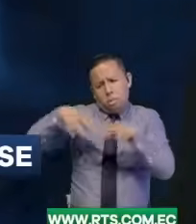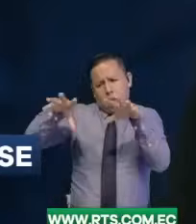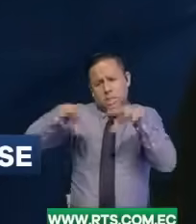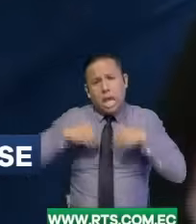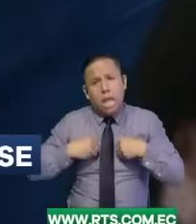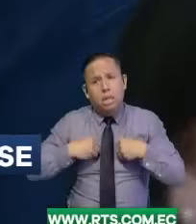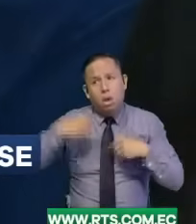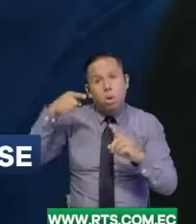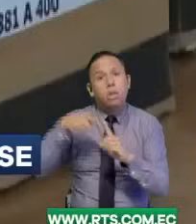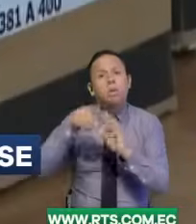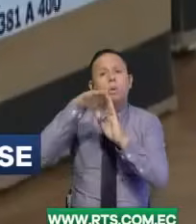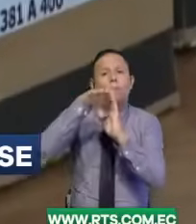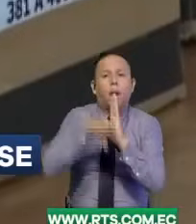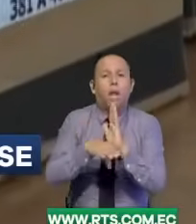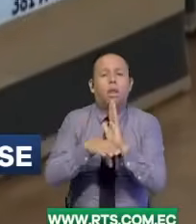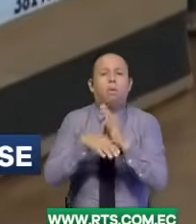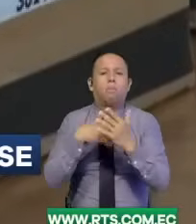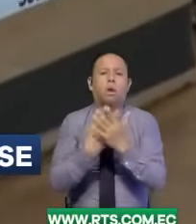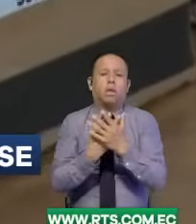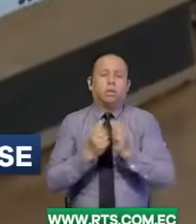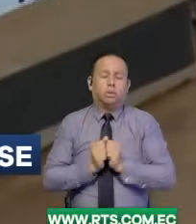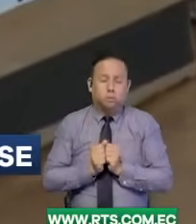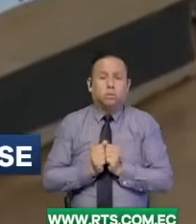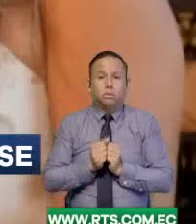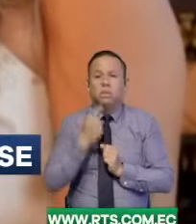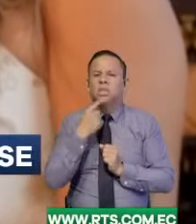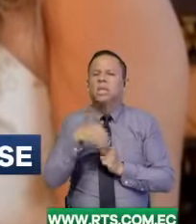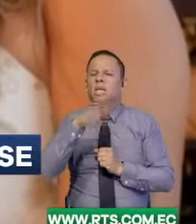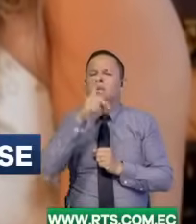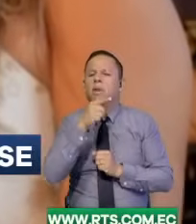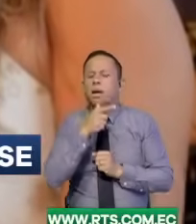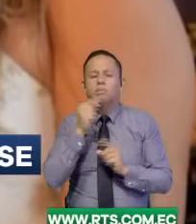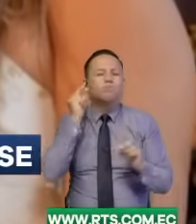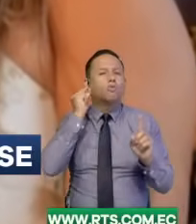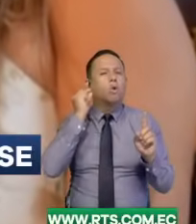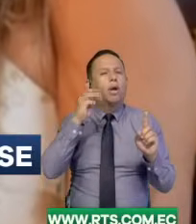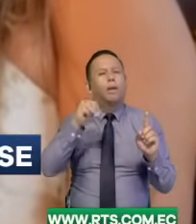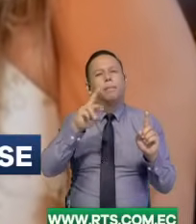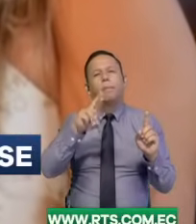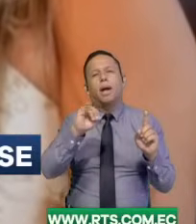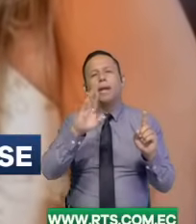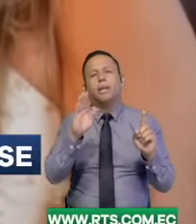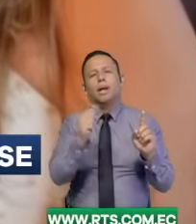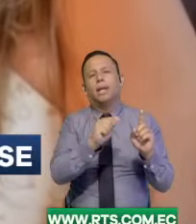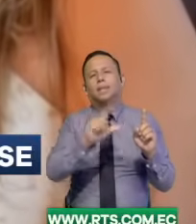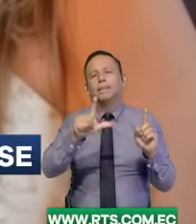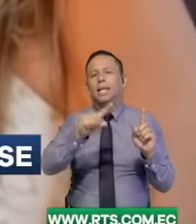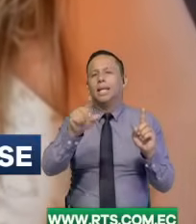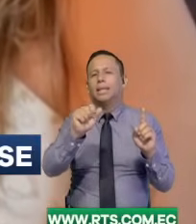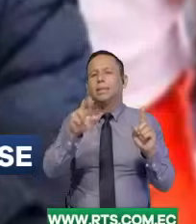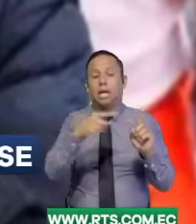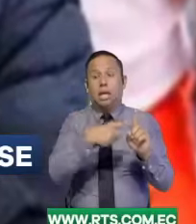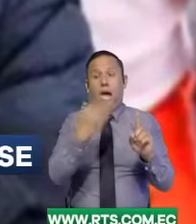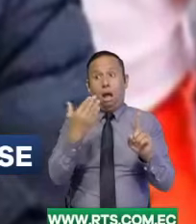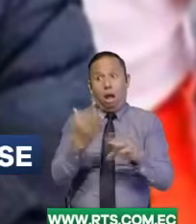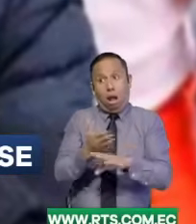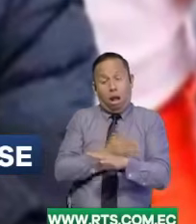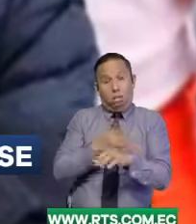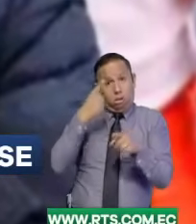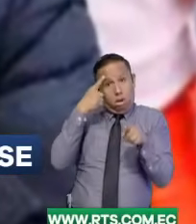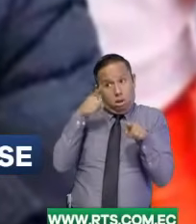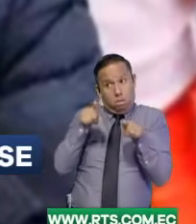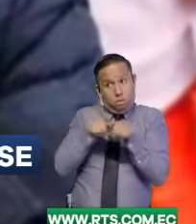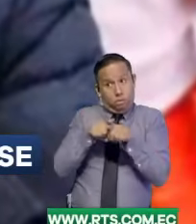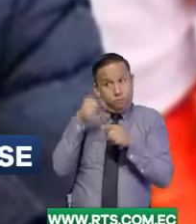que más resalta de esta lista de peticionarios es Mayra Salazar, quien previamente acordó una cooperación eficaz